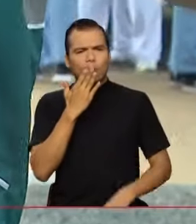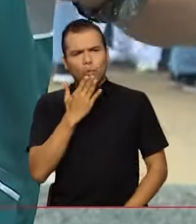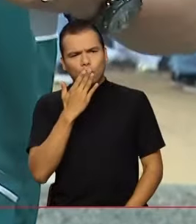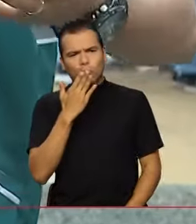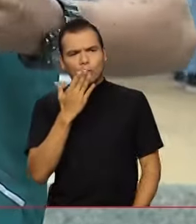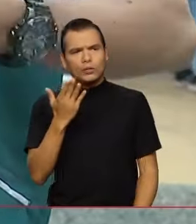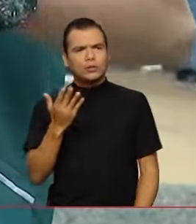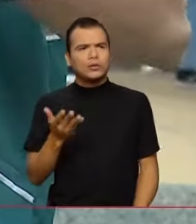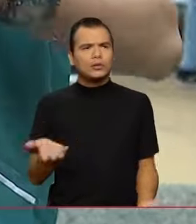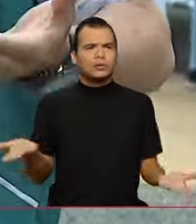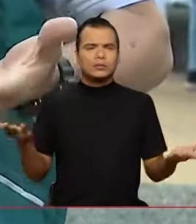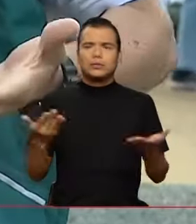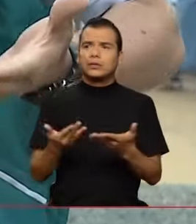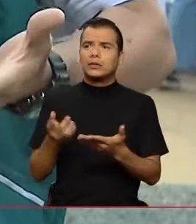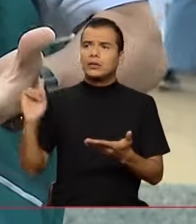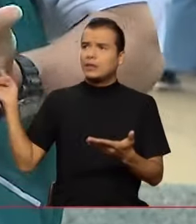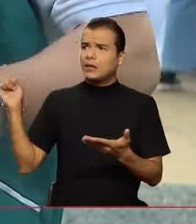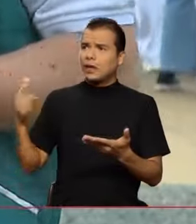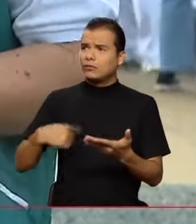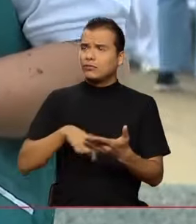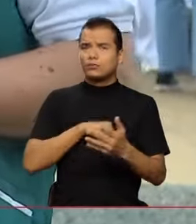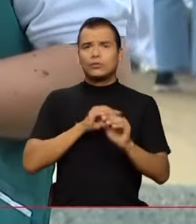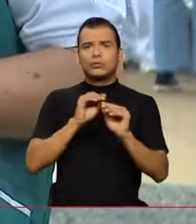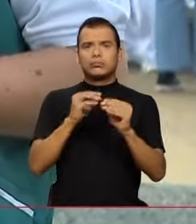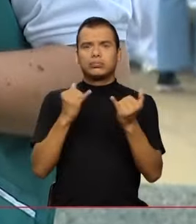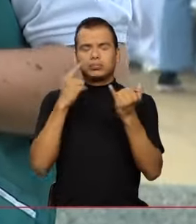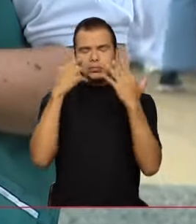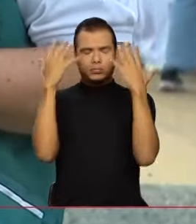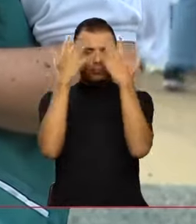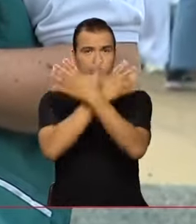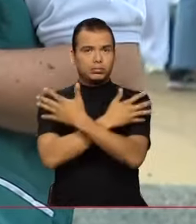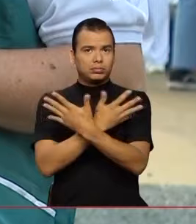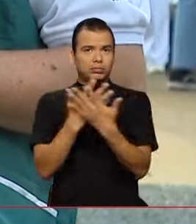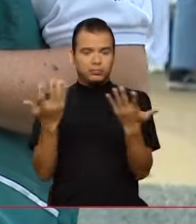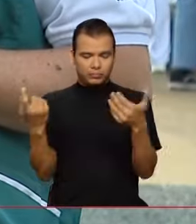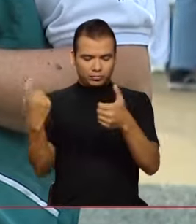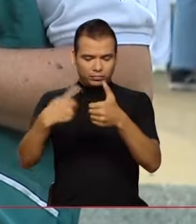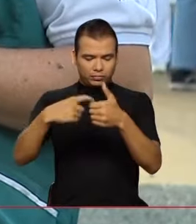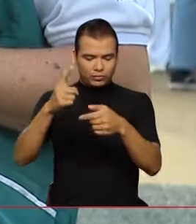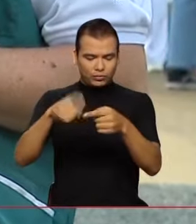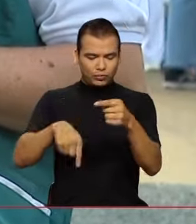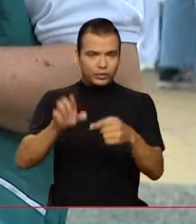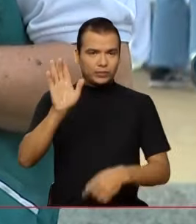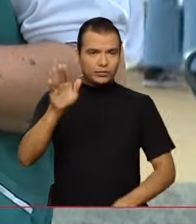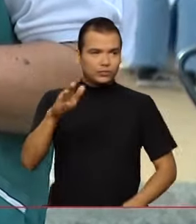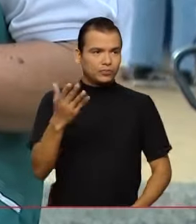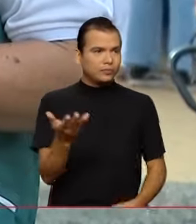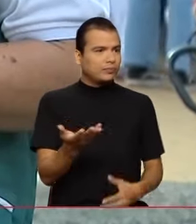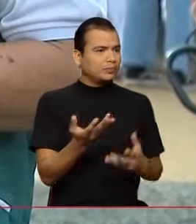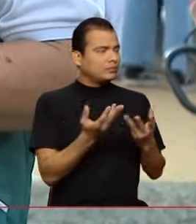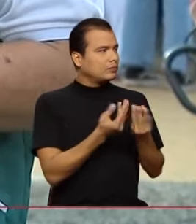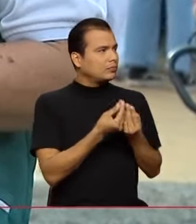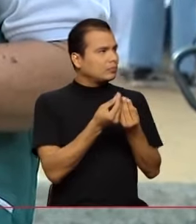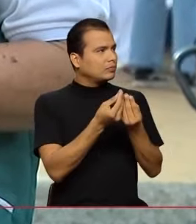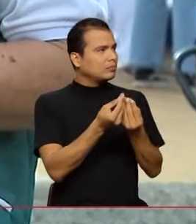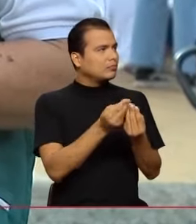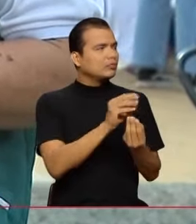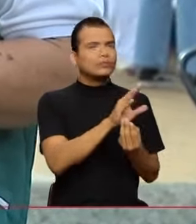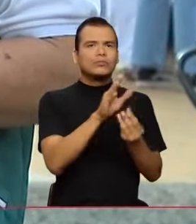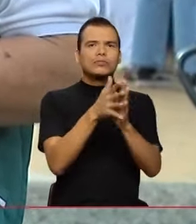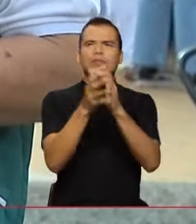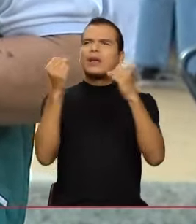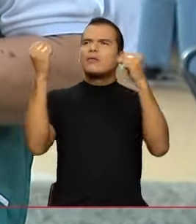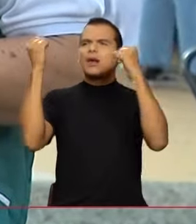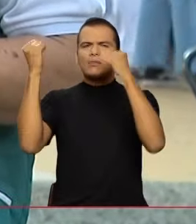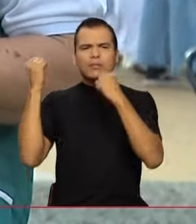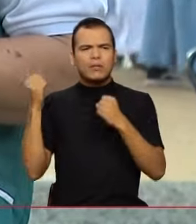sécula seculón, ¿sí?, durante los 67 años. Se nos agotó el tiempo. Recorrido muy rápidamente. Ustedes se van a movilizar por la ciudad. Información de servicio para quienes nos